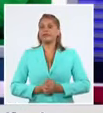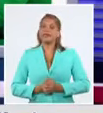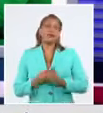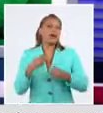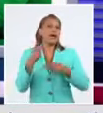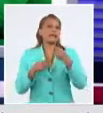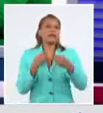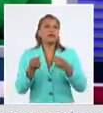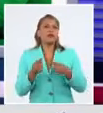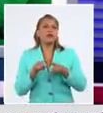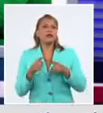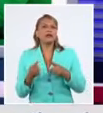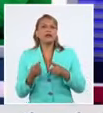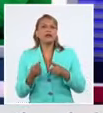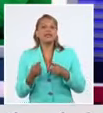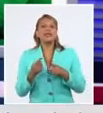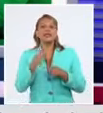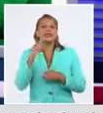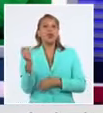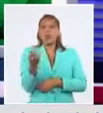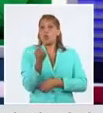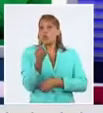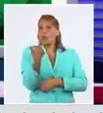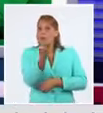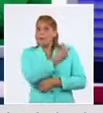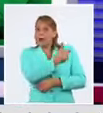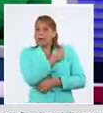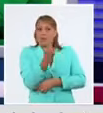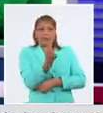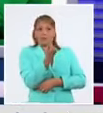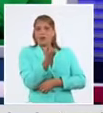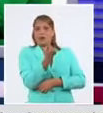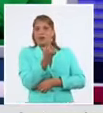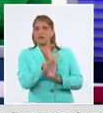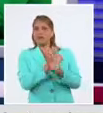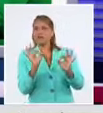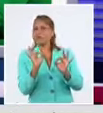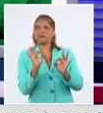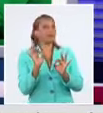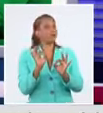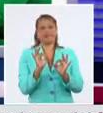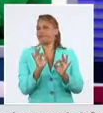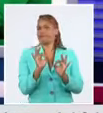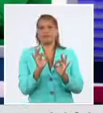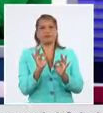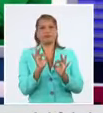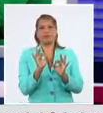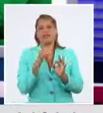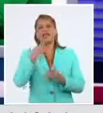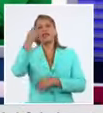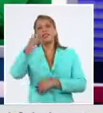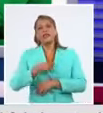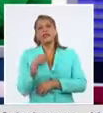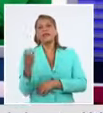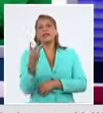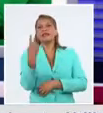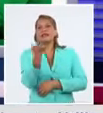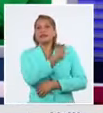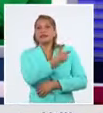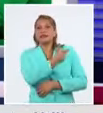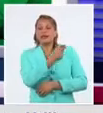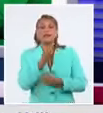de traducirlos a que con una dosis no sería suficientemente para ellos tener un título de